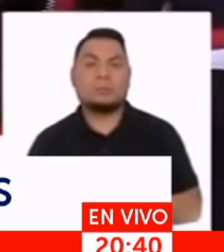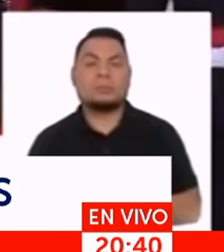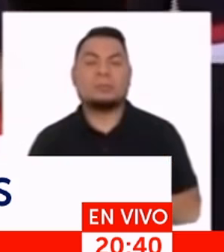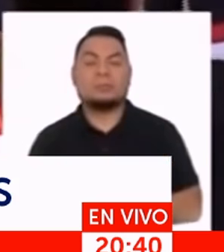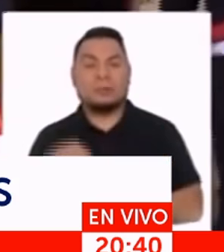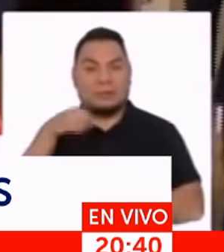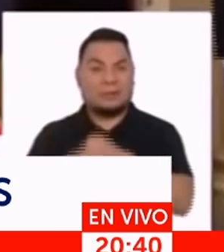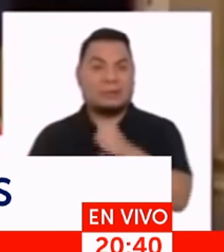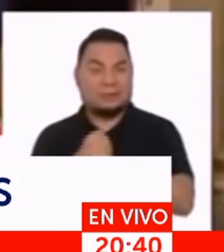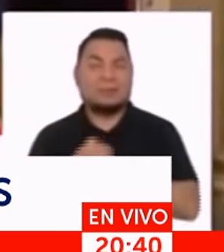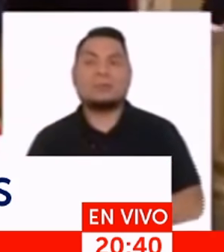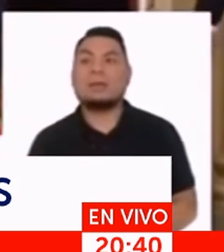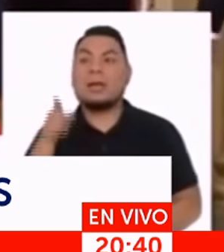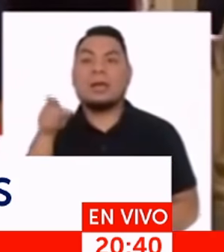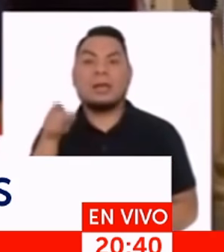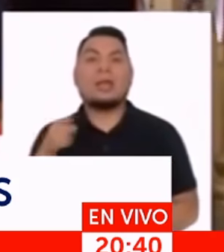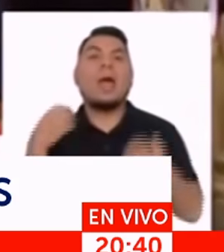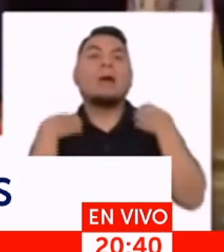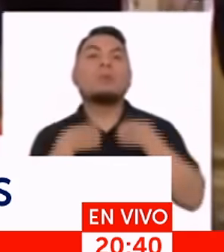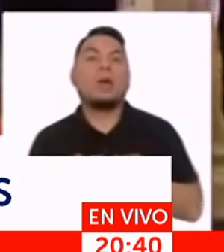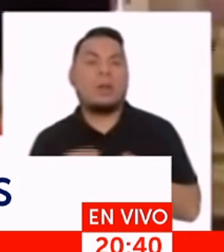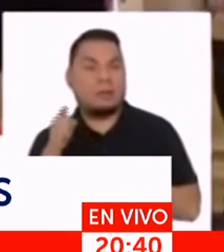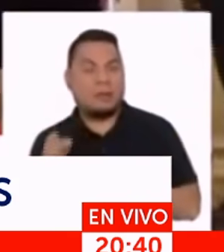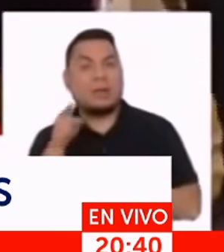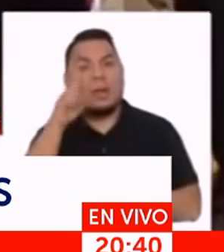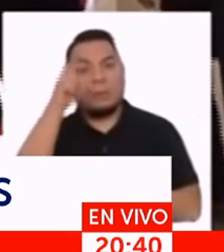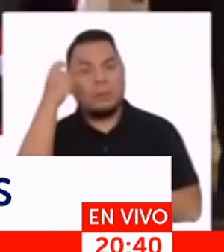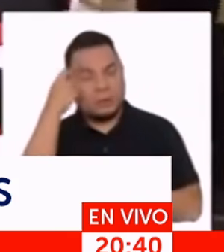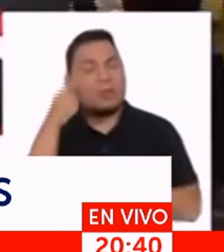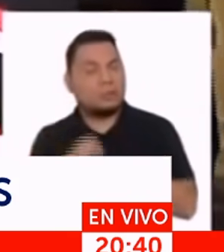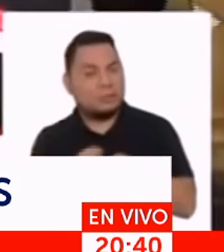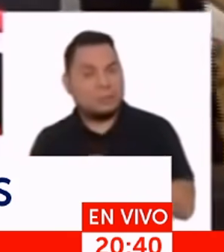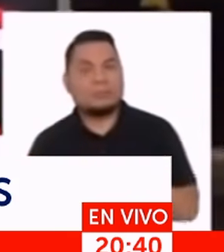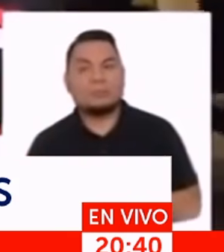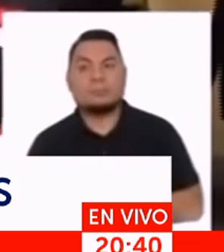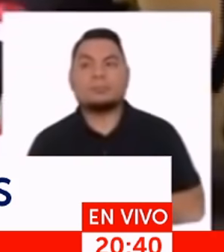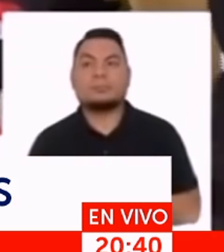la juramentación del nuevo gabinete ministerial presidido por la señora